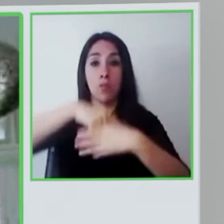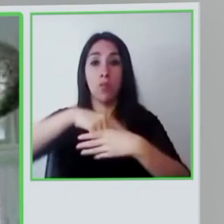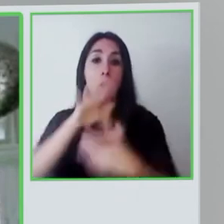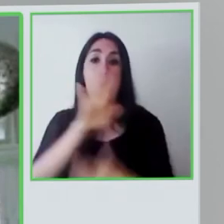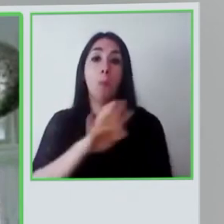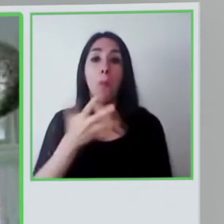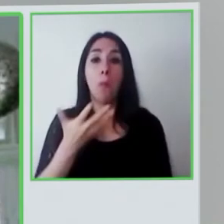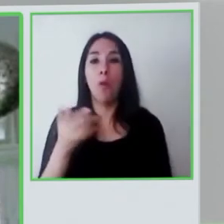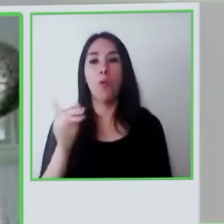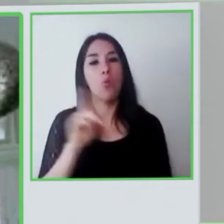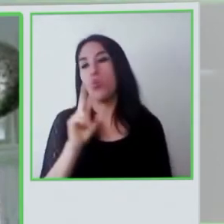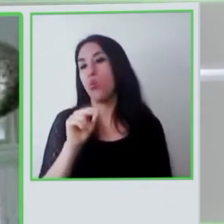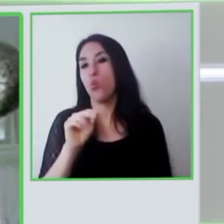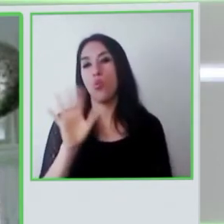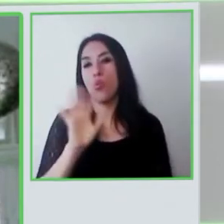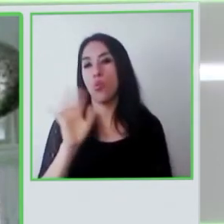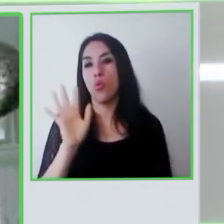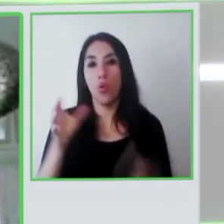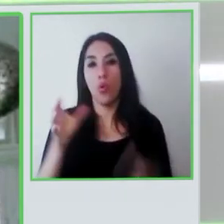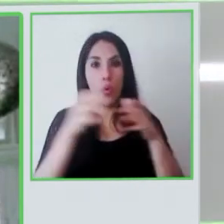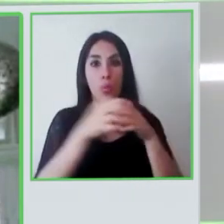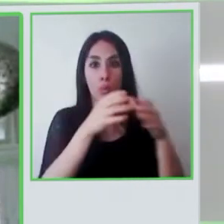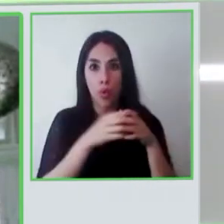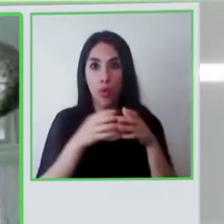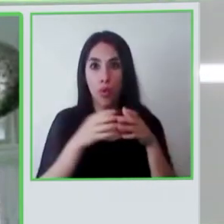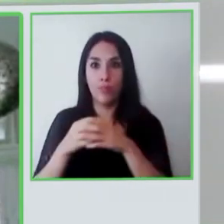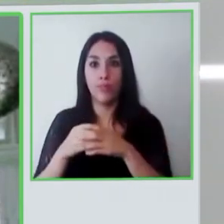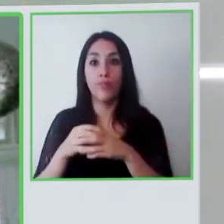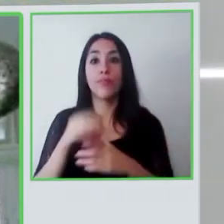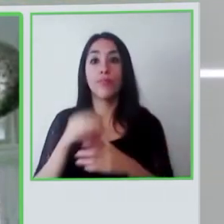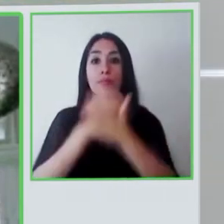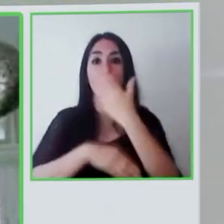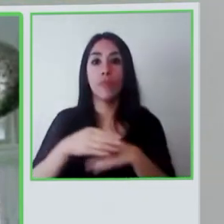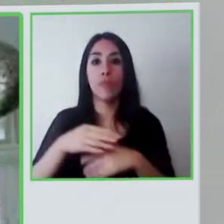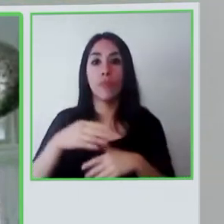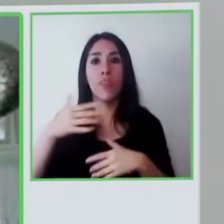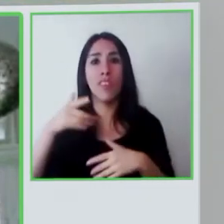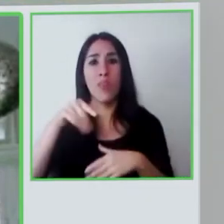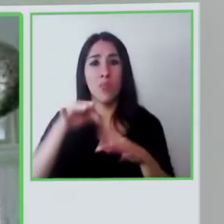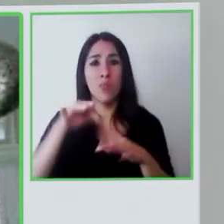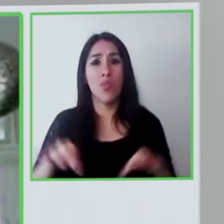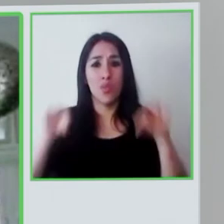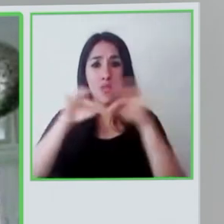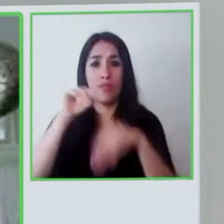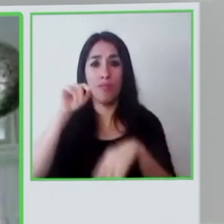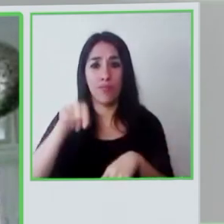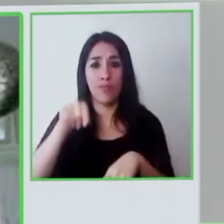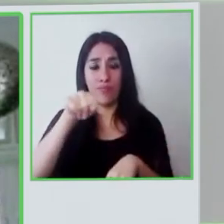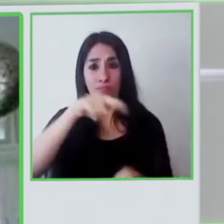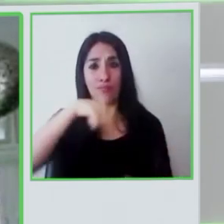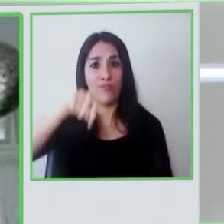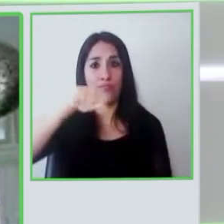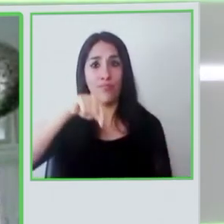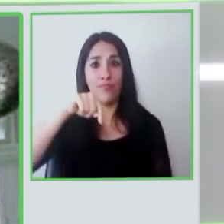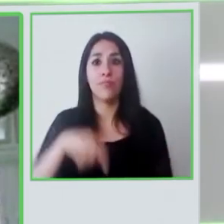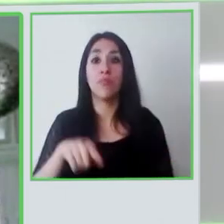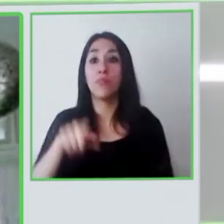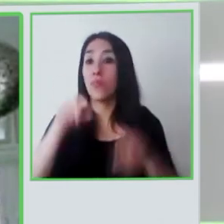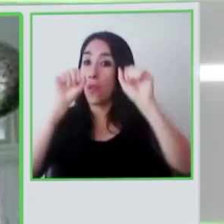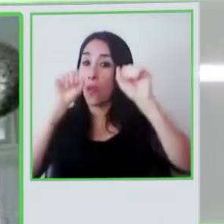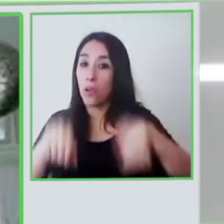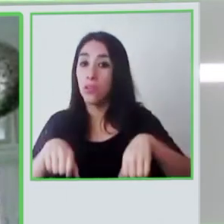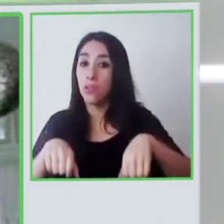es importante que esos grupos sean un grupo con el que podamos trabajar